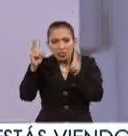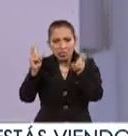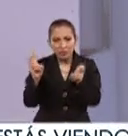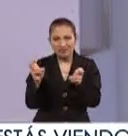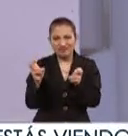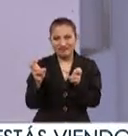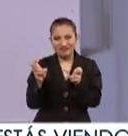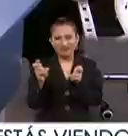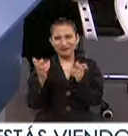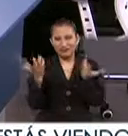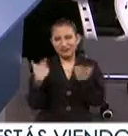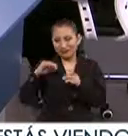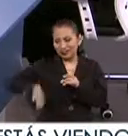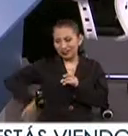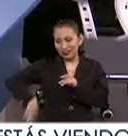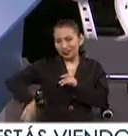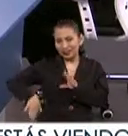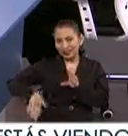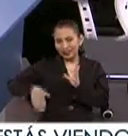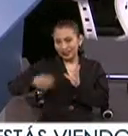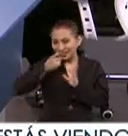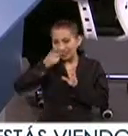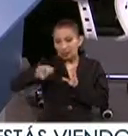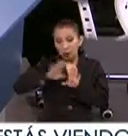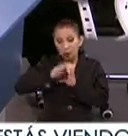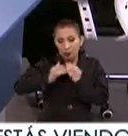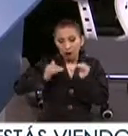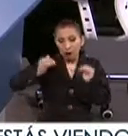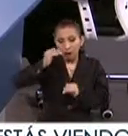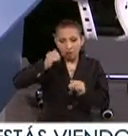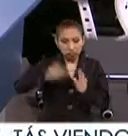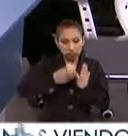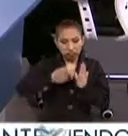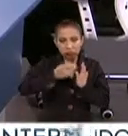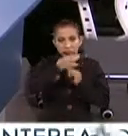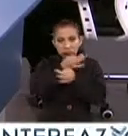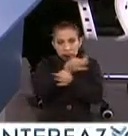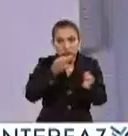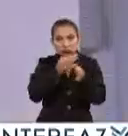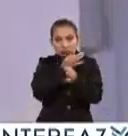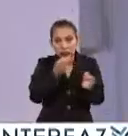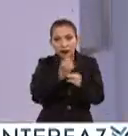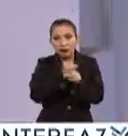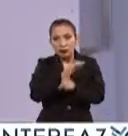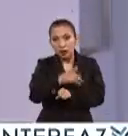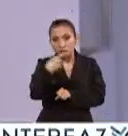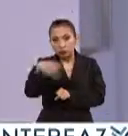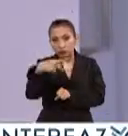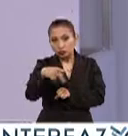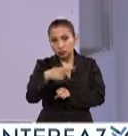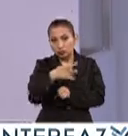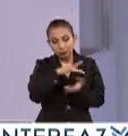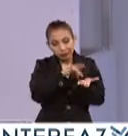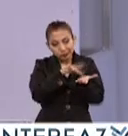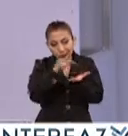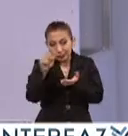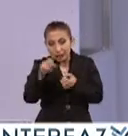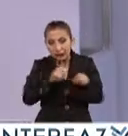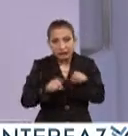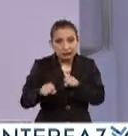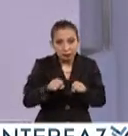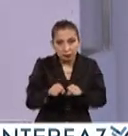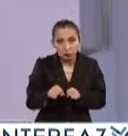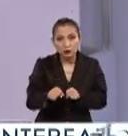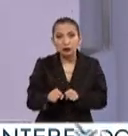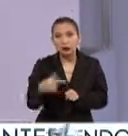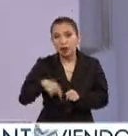temas. Nos estaba diciendo cómo han aumentado muchísimo las publicaciones y la información que ustedes pueden obtener acerca de los sismos.